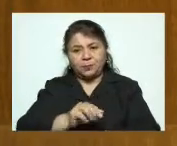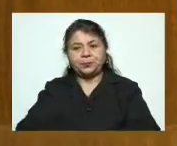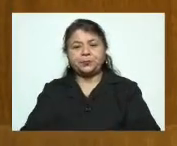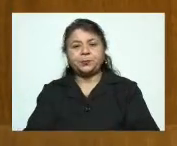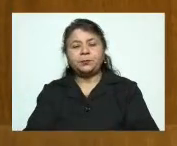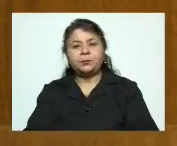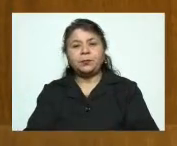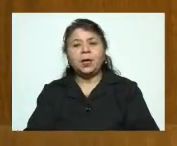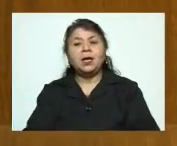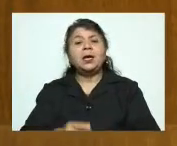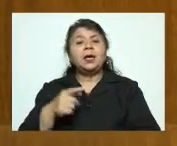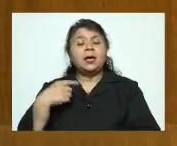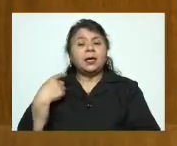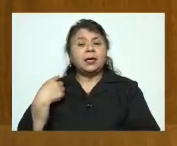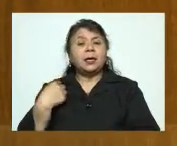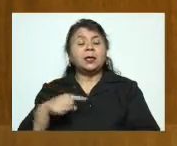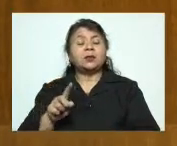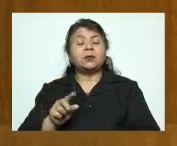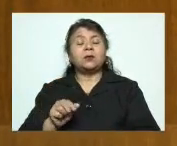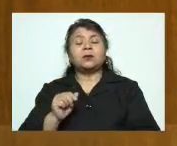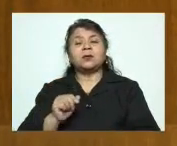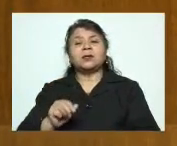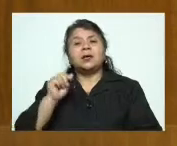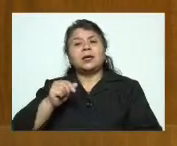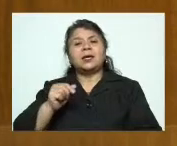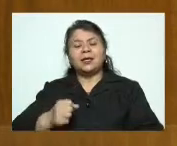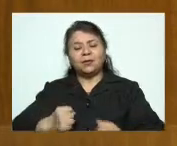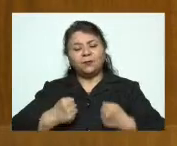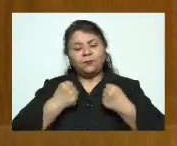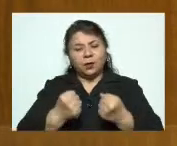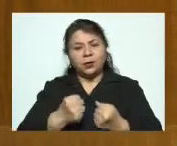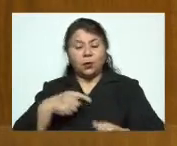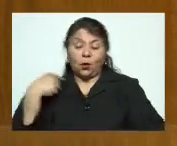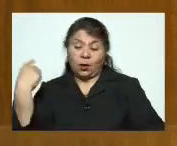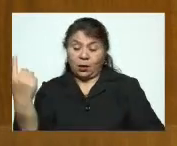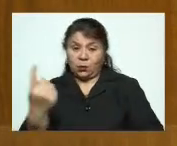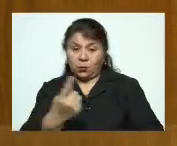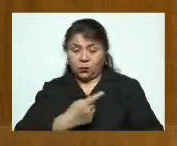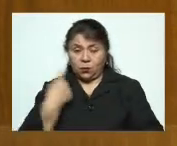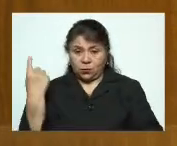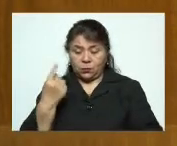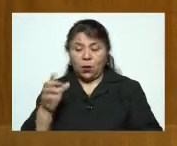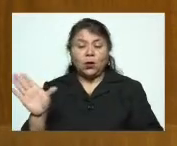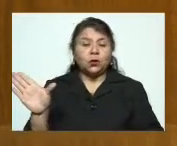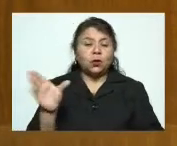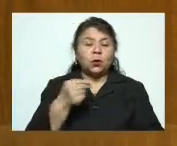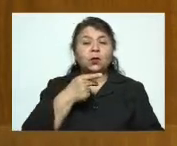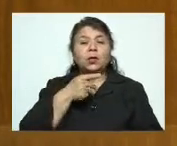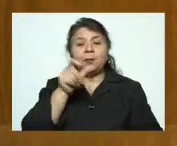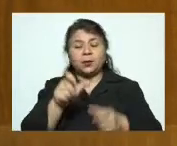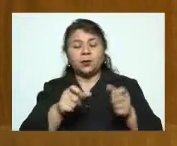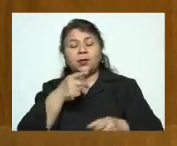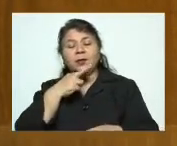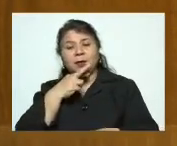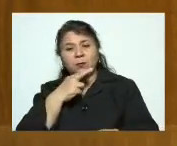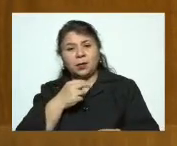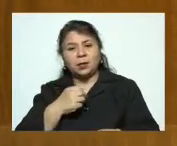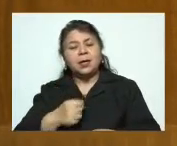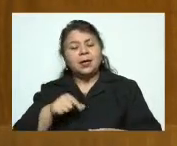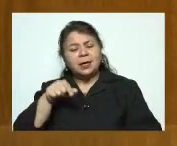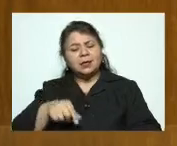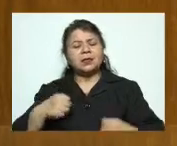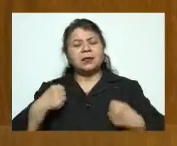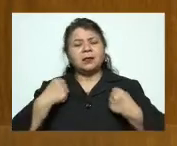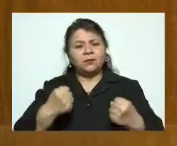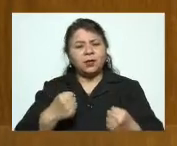esfuerzo que hemos hecho los sanjuaninos y la predisposición que hemos tenido para acatar las normas ha sido realmente admirable. Y vale